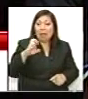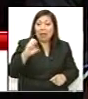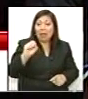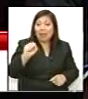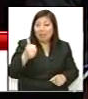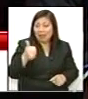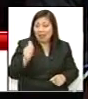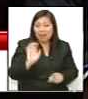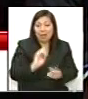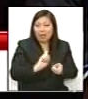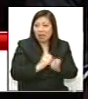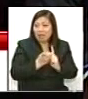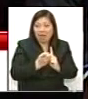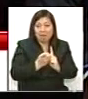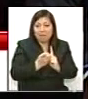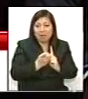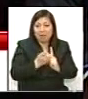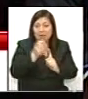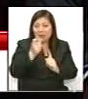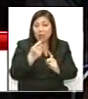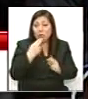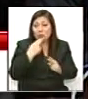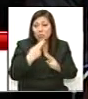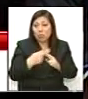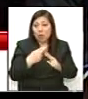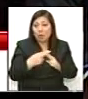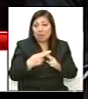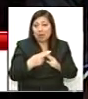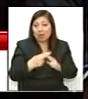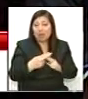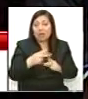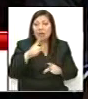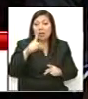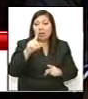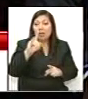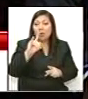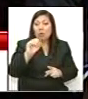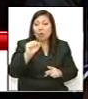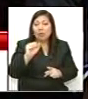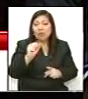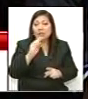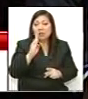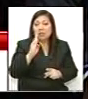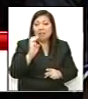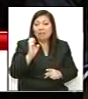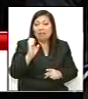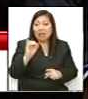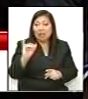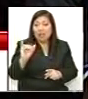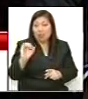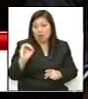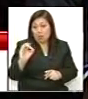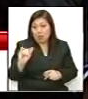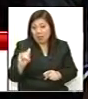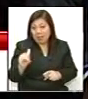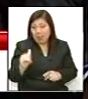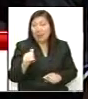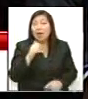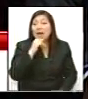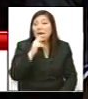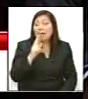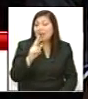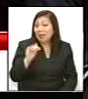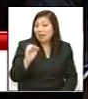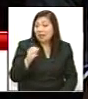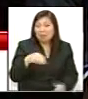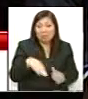calles que llevan nombres de personas que realmente en la historia no han hecho nada, pero sino que por simple influencia política muchas veces en cada distrito